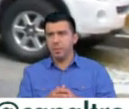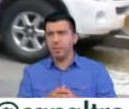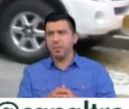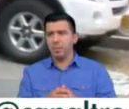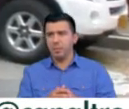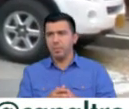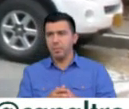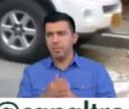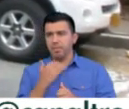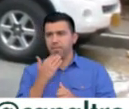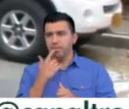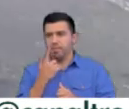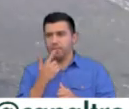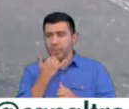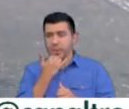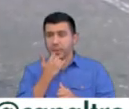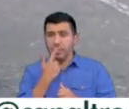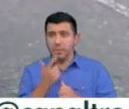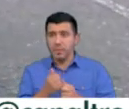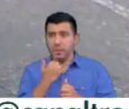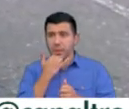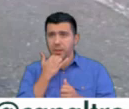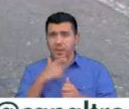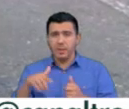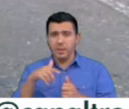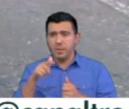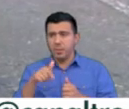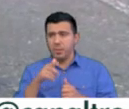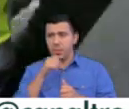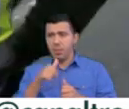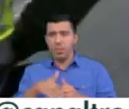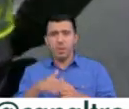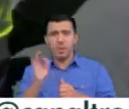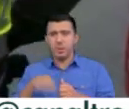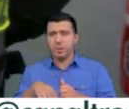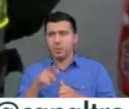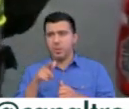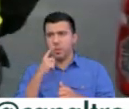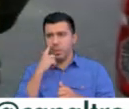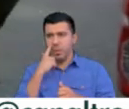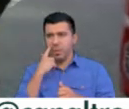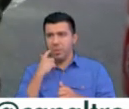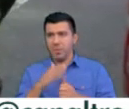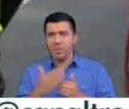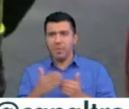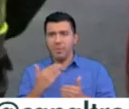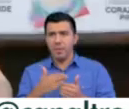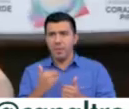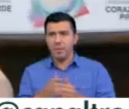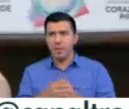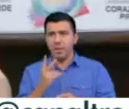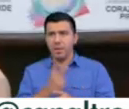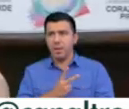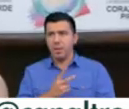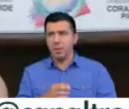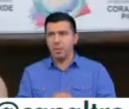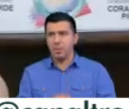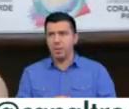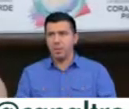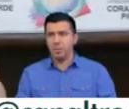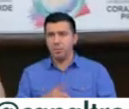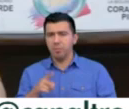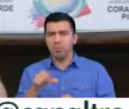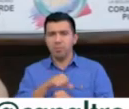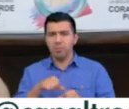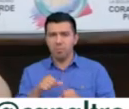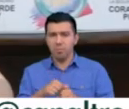la comunidad, estos escenarios no tienen el control adecuado de seguridad y son blanco fácil de delincuencia. Nosotros tenemos un plan parques. La policía